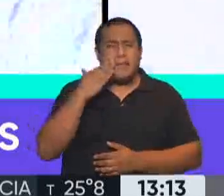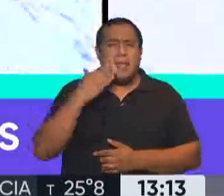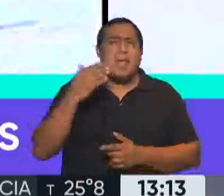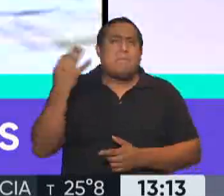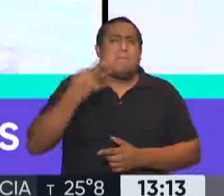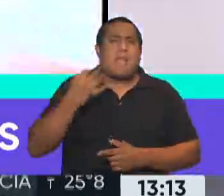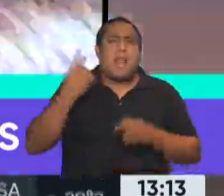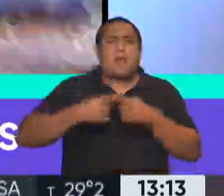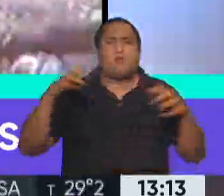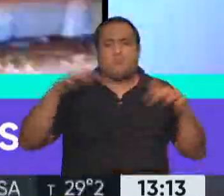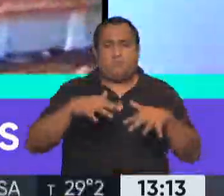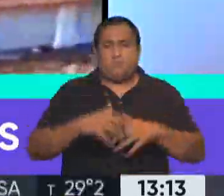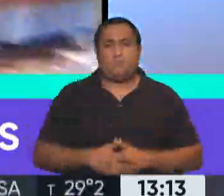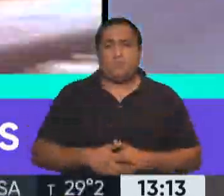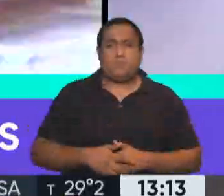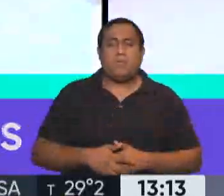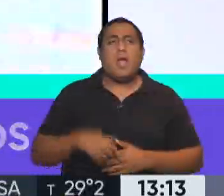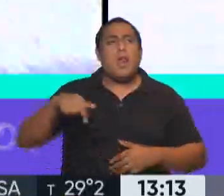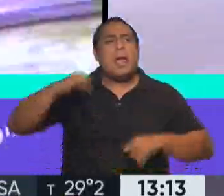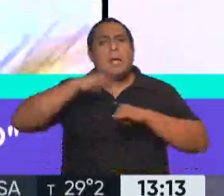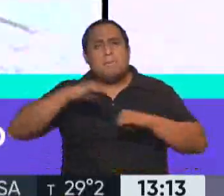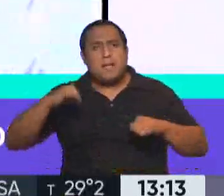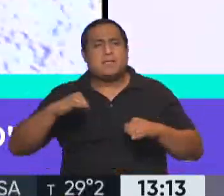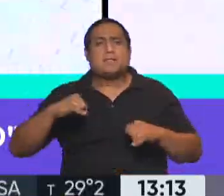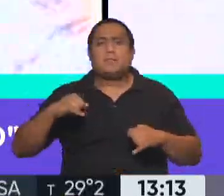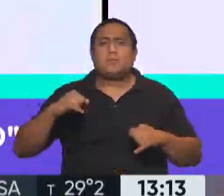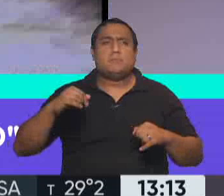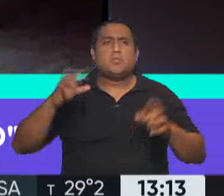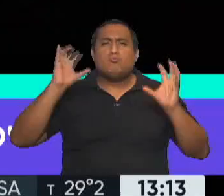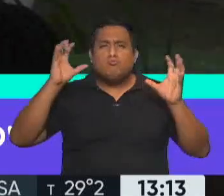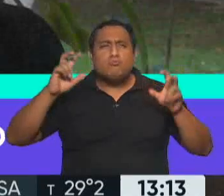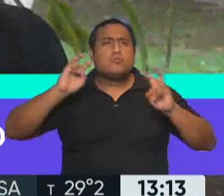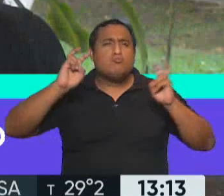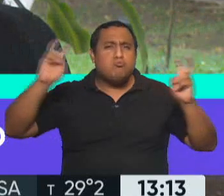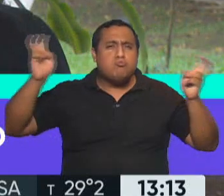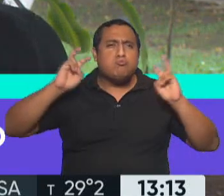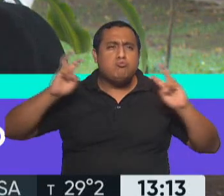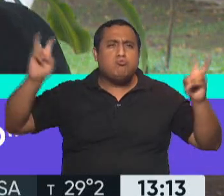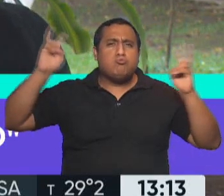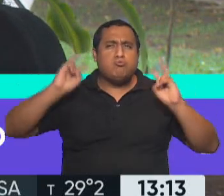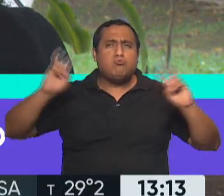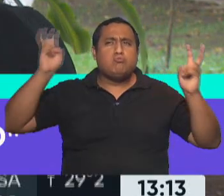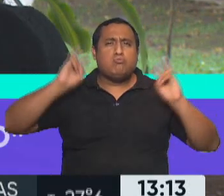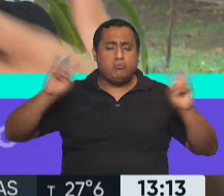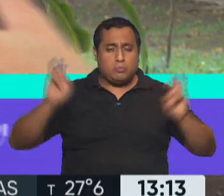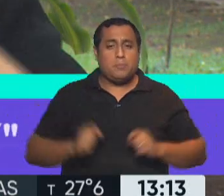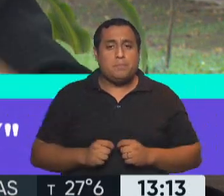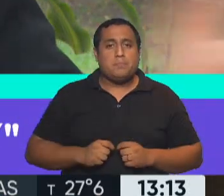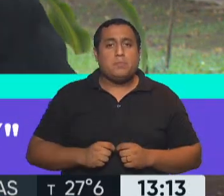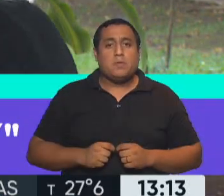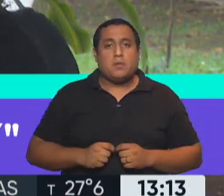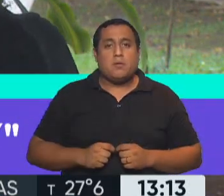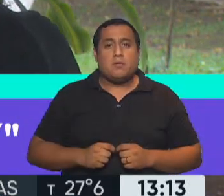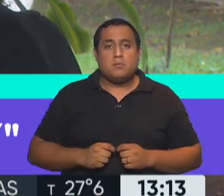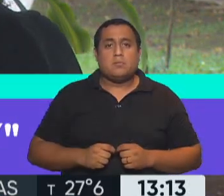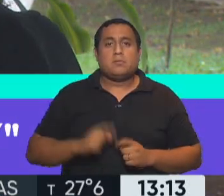conmemorativo. Comienzan con las campañas, con las sirenas. Vamos a tener unas